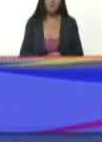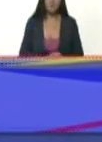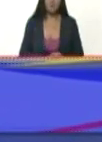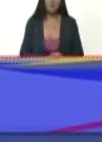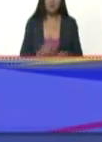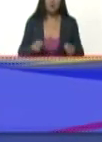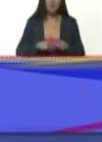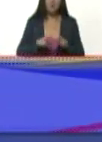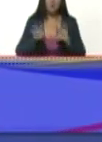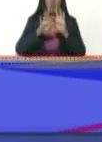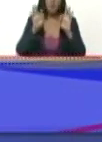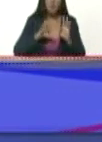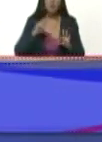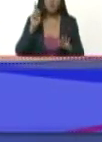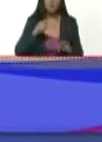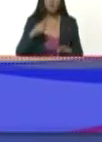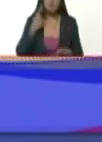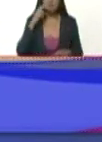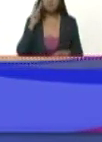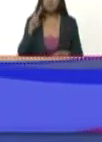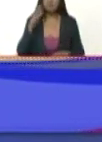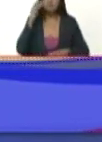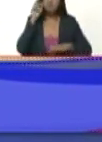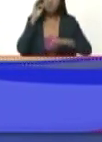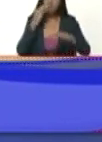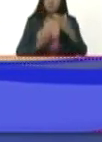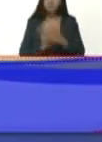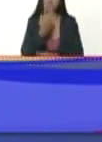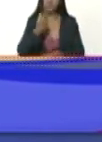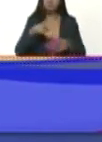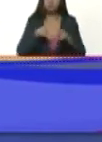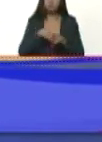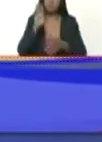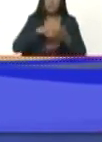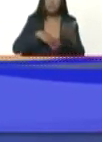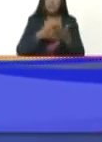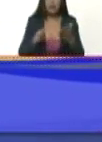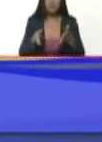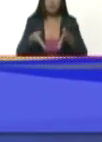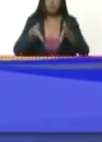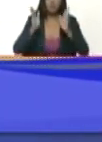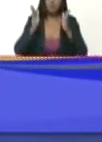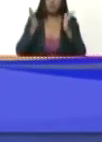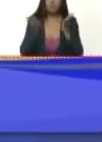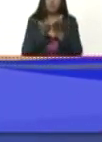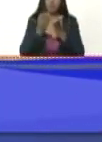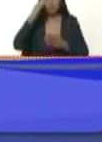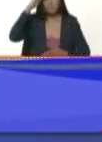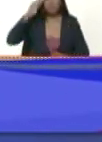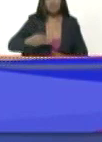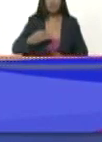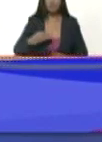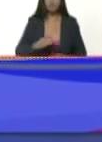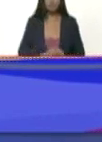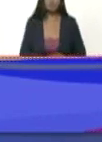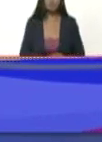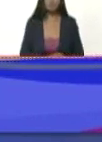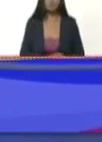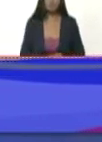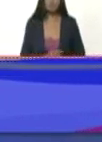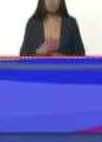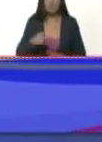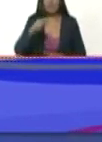precisamente tiene que ver con la fundación de la Academia de Matemáticas, la primera academia militar del